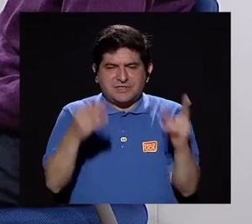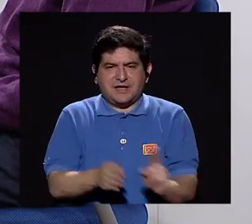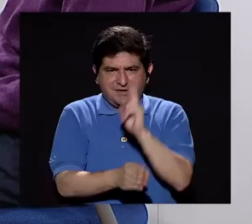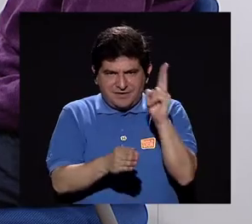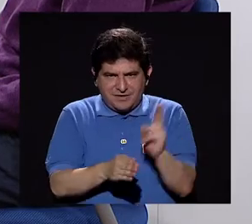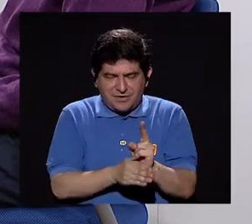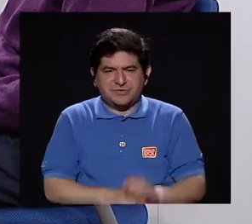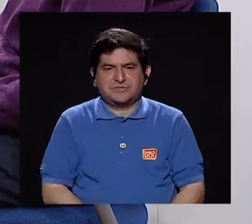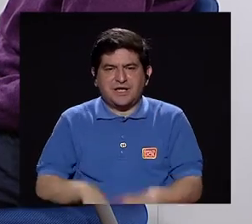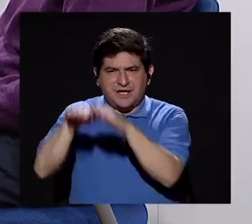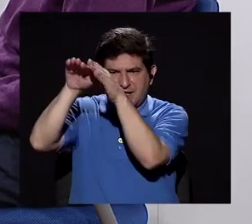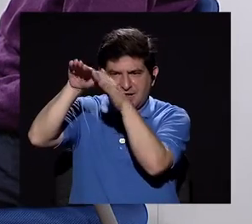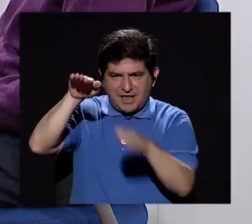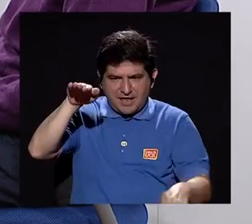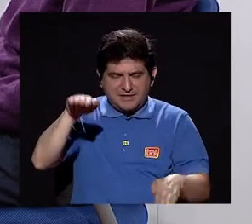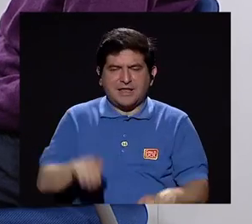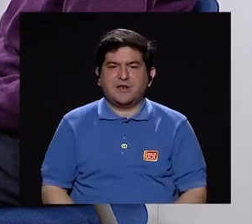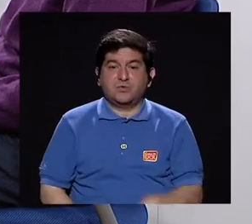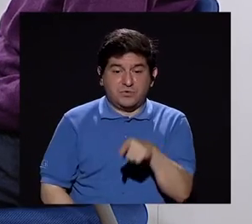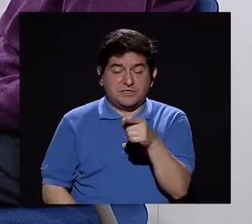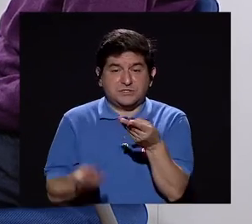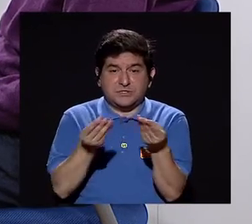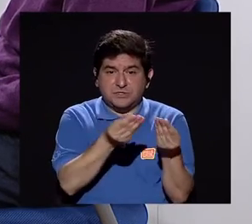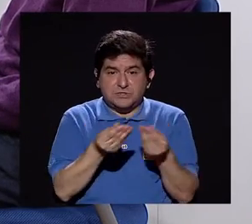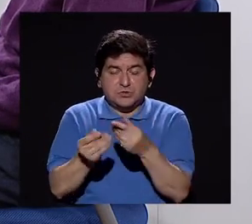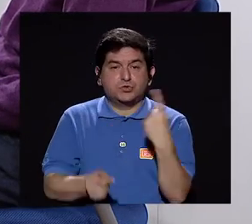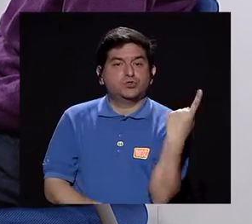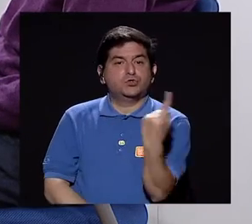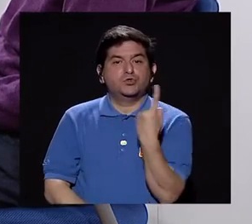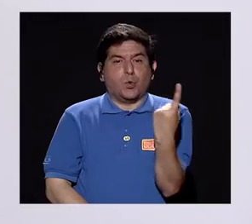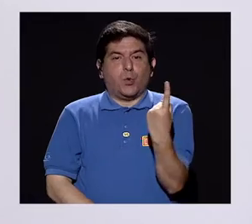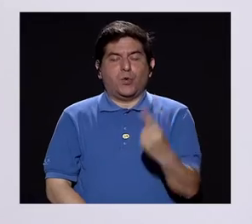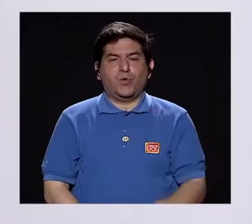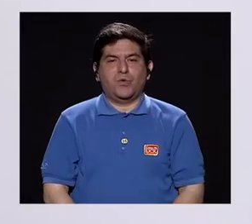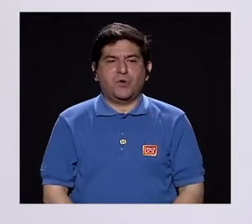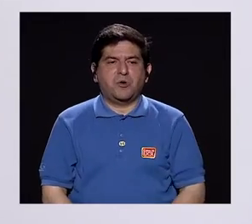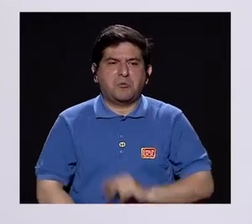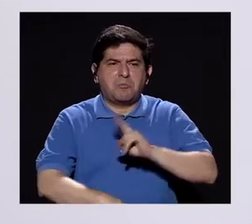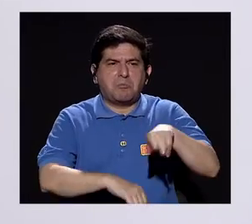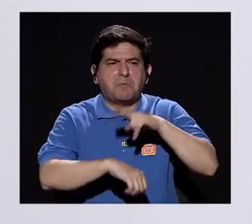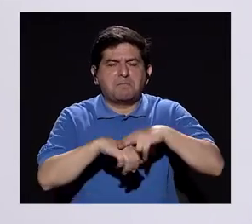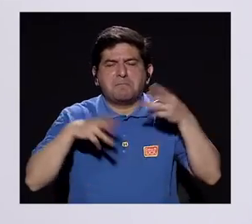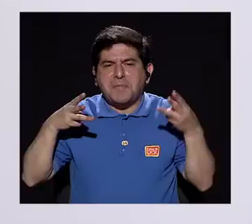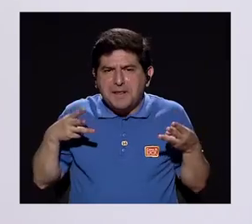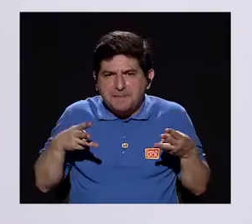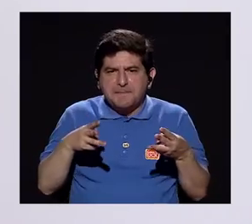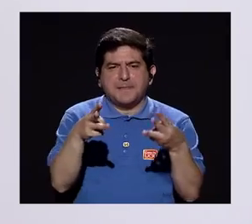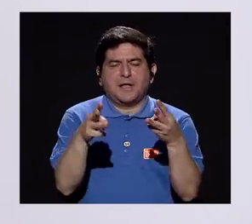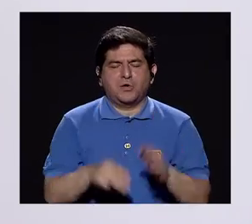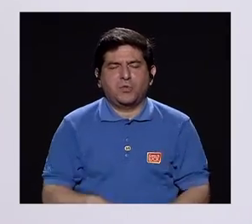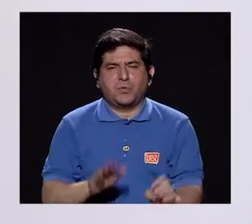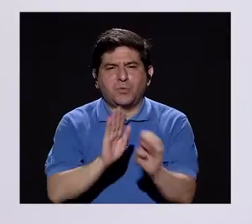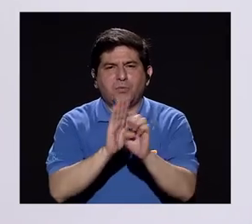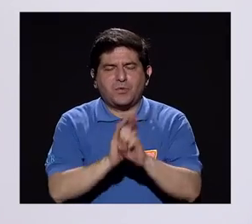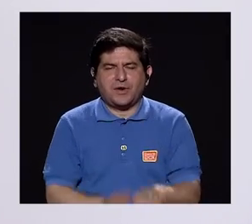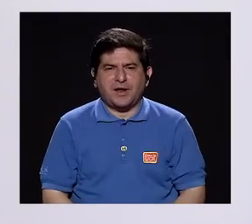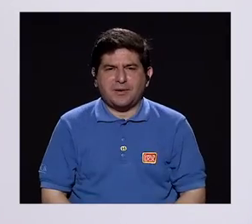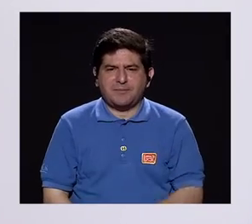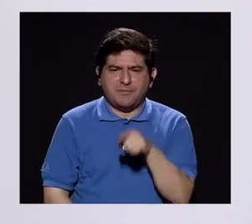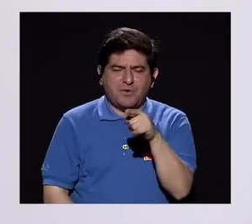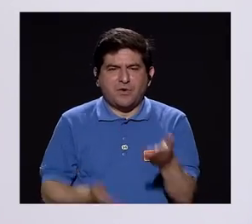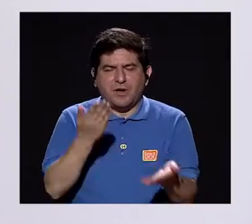que ya usamos en stent a louis de puro suelo entonces es común usar algunos métodos que por ejemplo